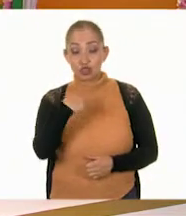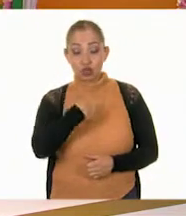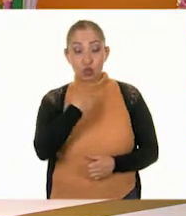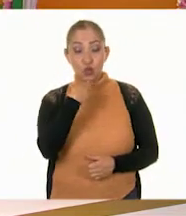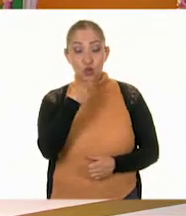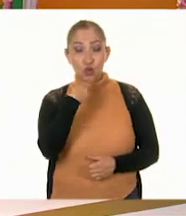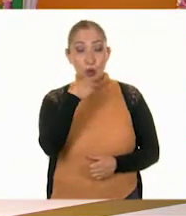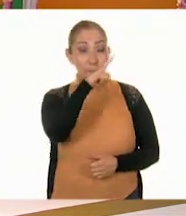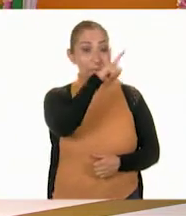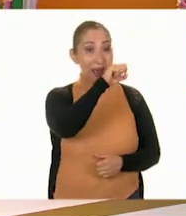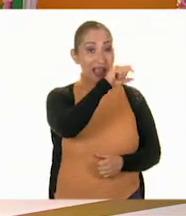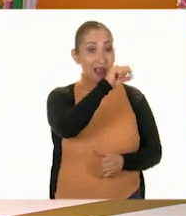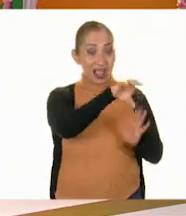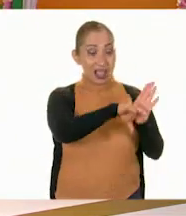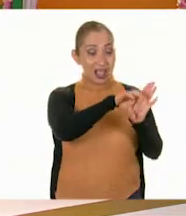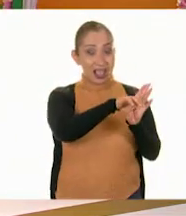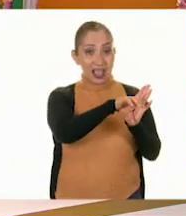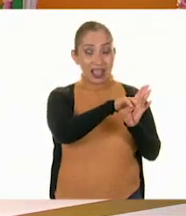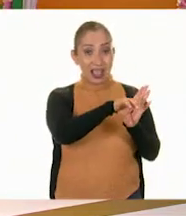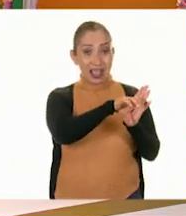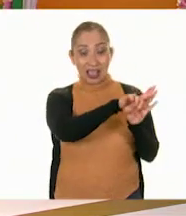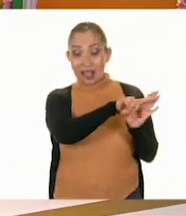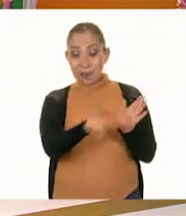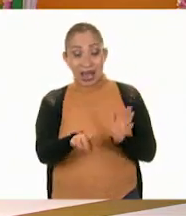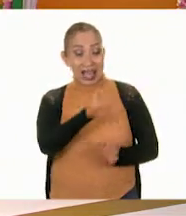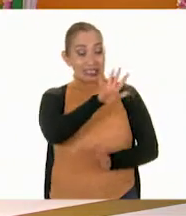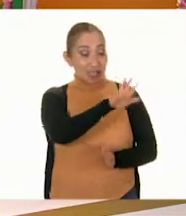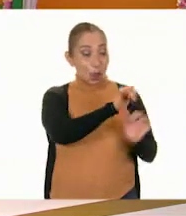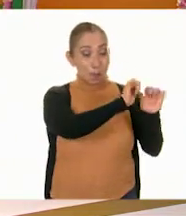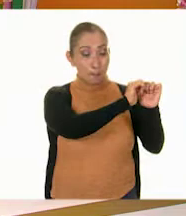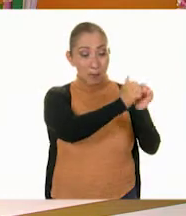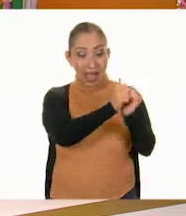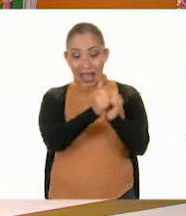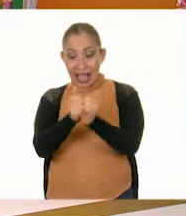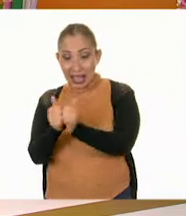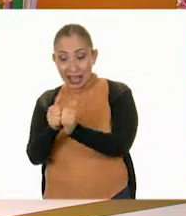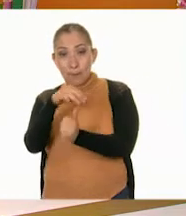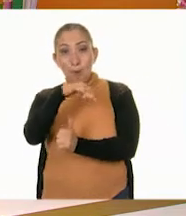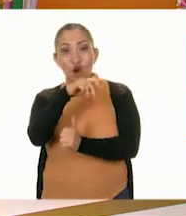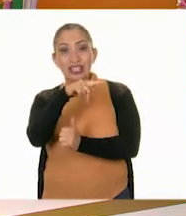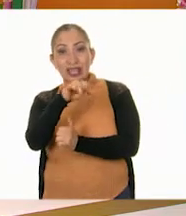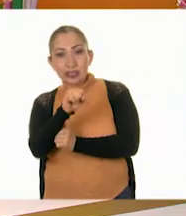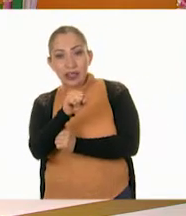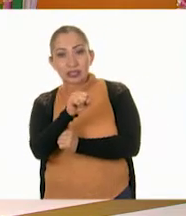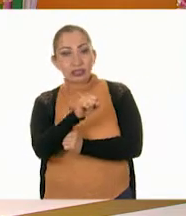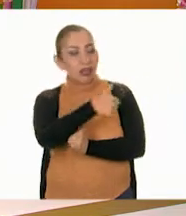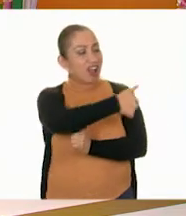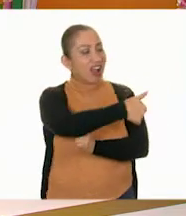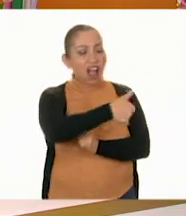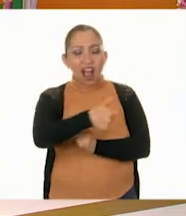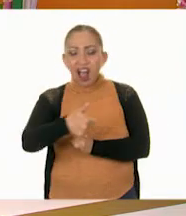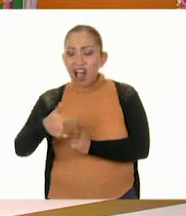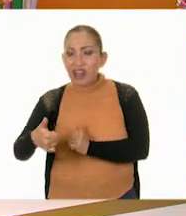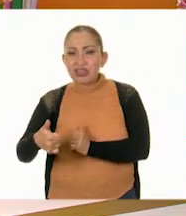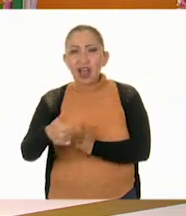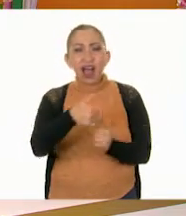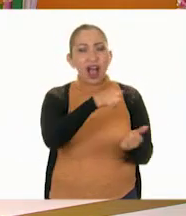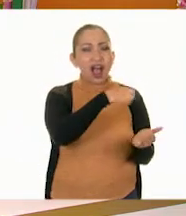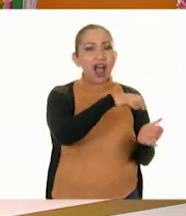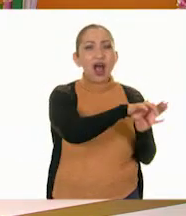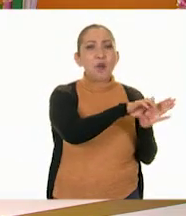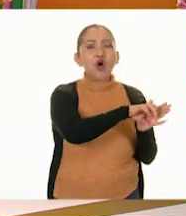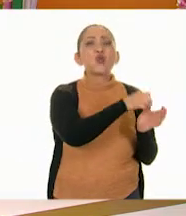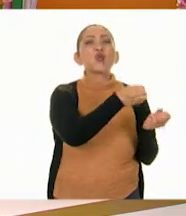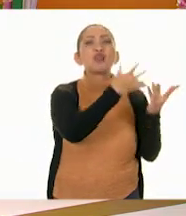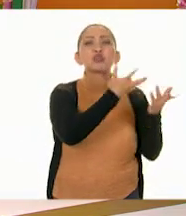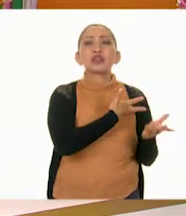20 rebanadas de jamón para preparar 5 molletes, ¿cuántas rebanadas de jamón tiene cada mollete? A ver, 20 rebanadas